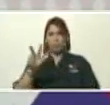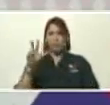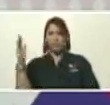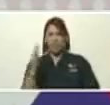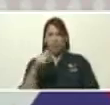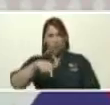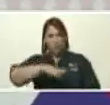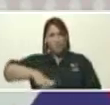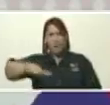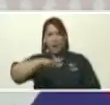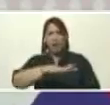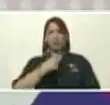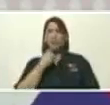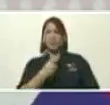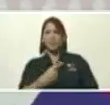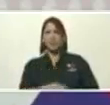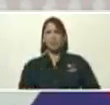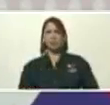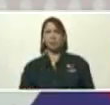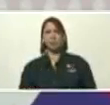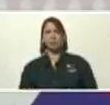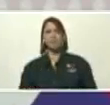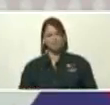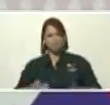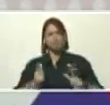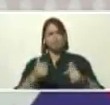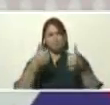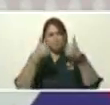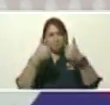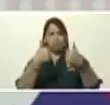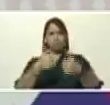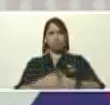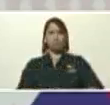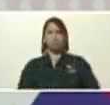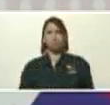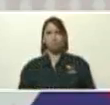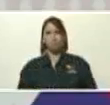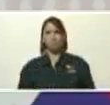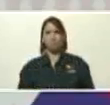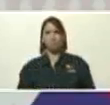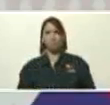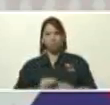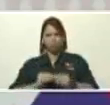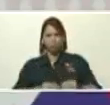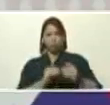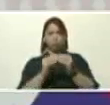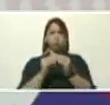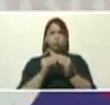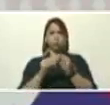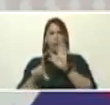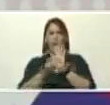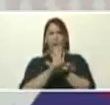esta plaza a decir misión cumplida, saldada la deuda legislativa.